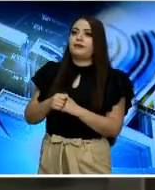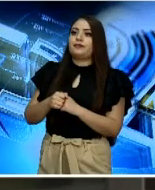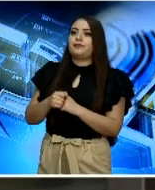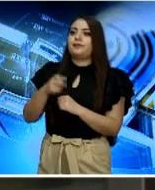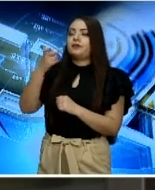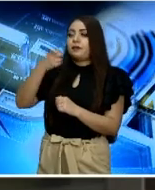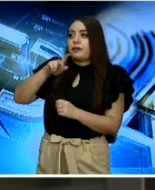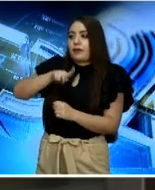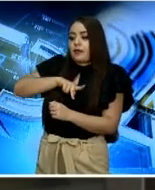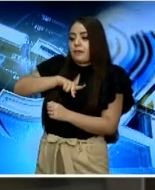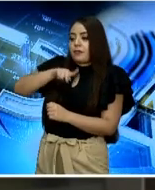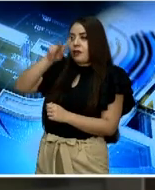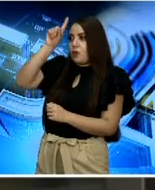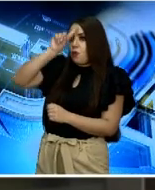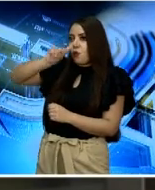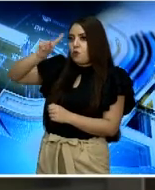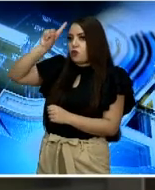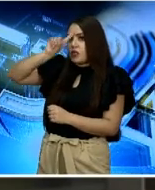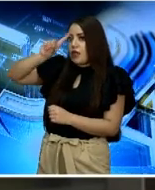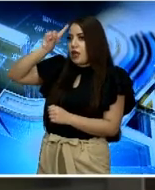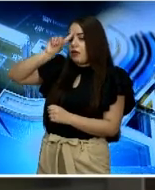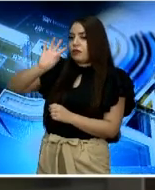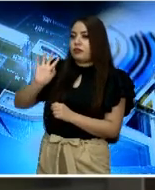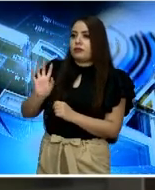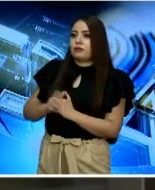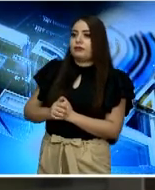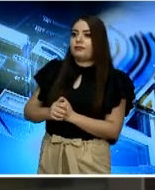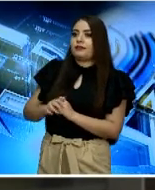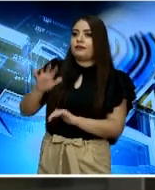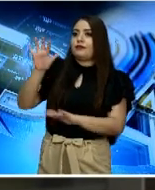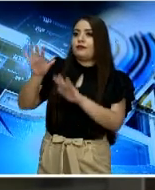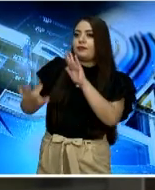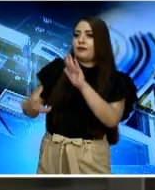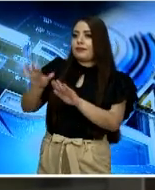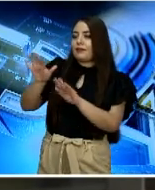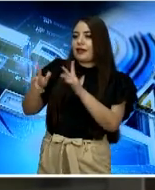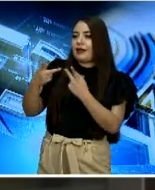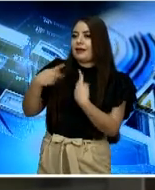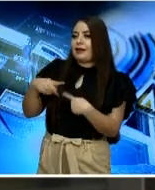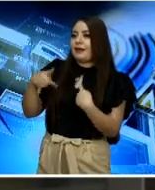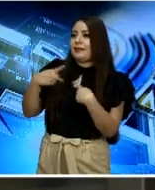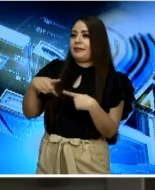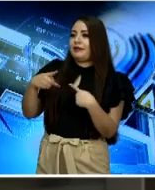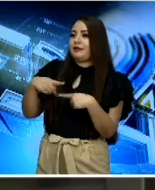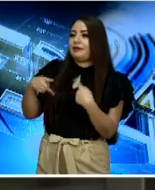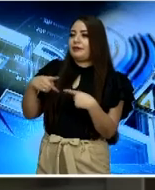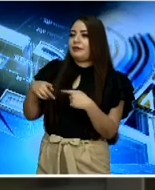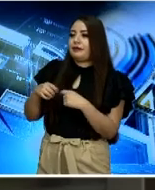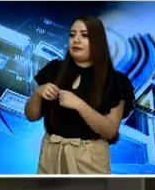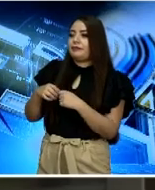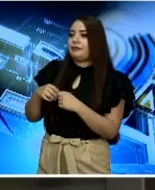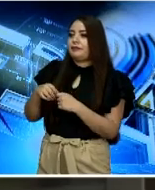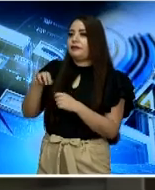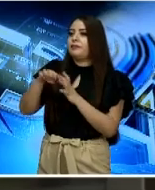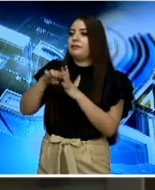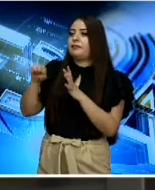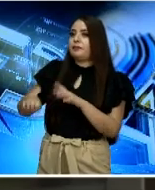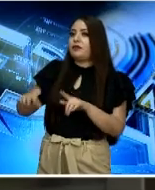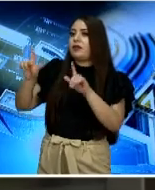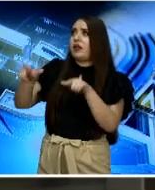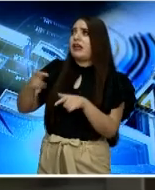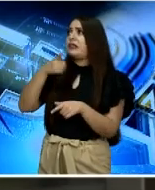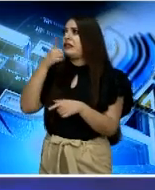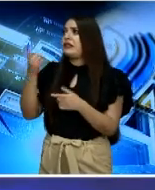planteo porque mucha gente de pronto así lo vive. Las redes sociales, ¿qué van a decir? Sí. Que